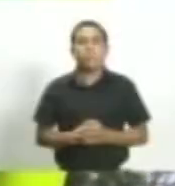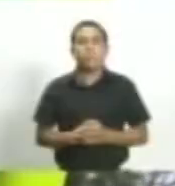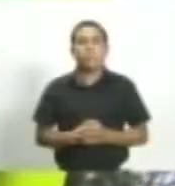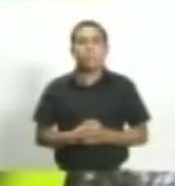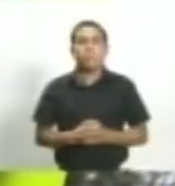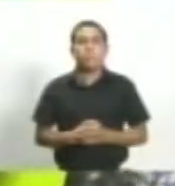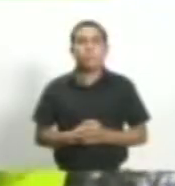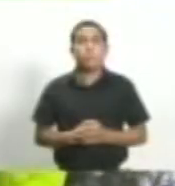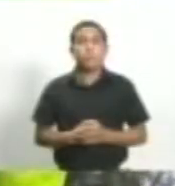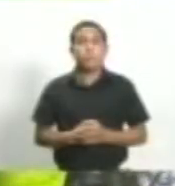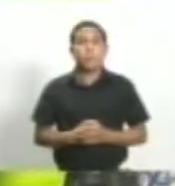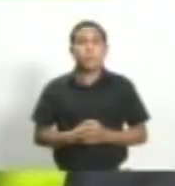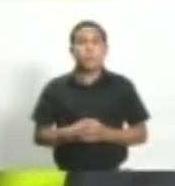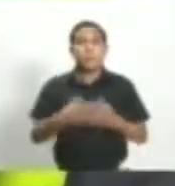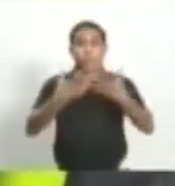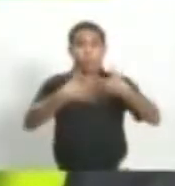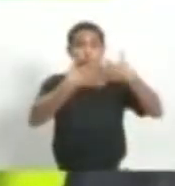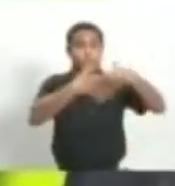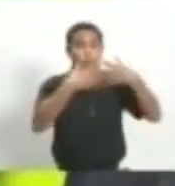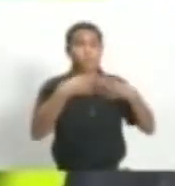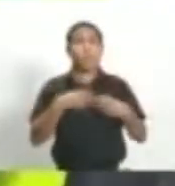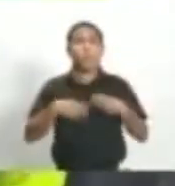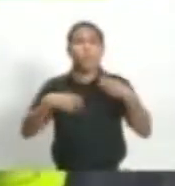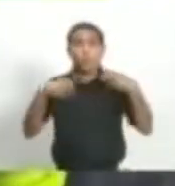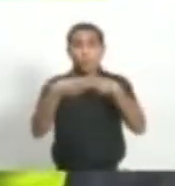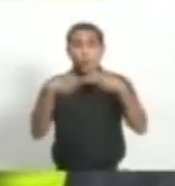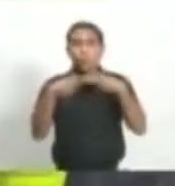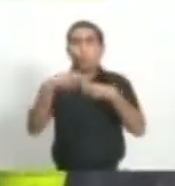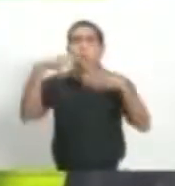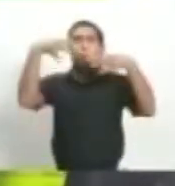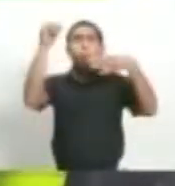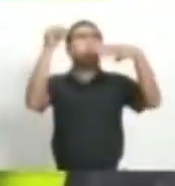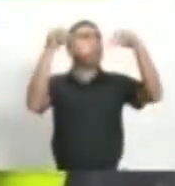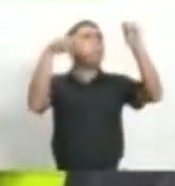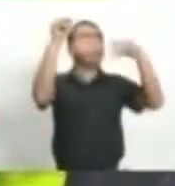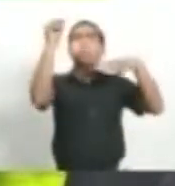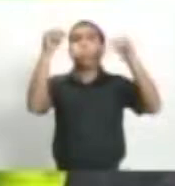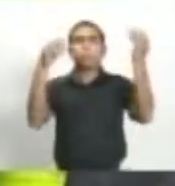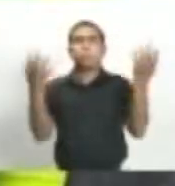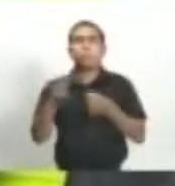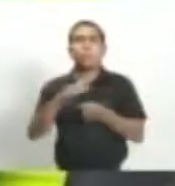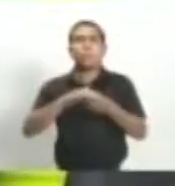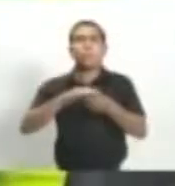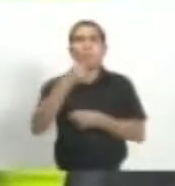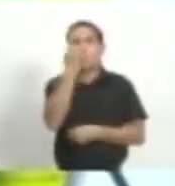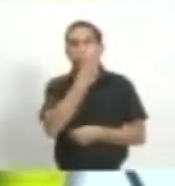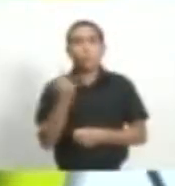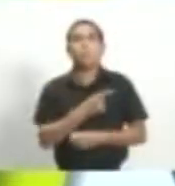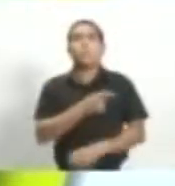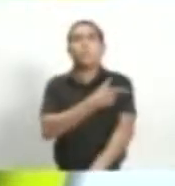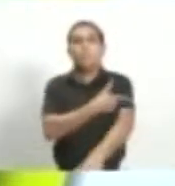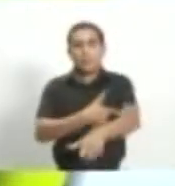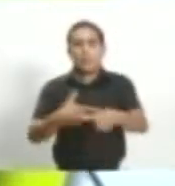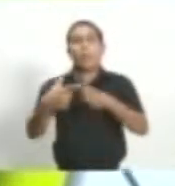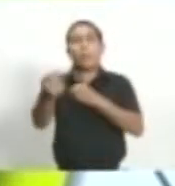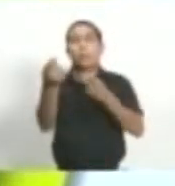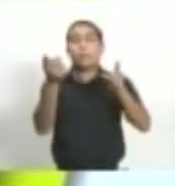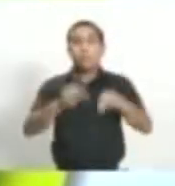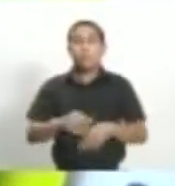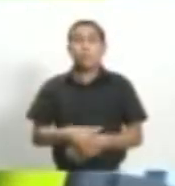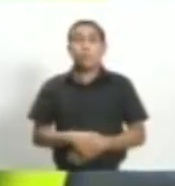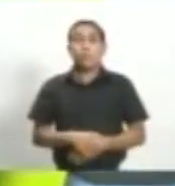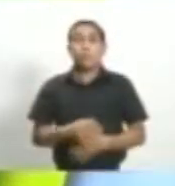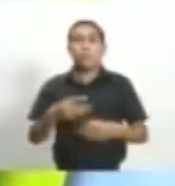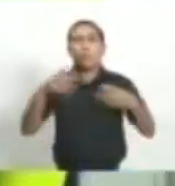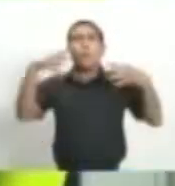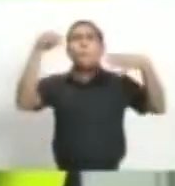Comenzaron cortes de energía en la costa atlántica, en Sabana Larga, en el barrio Los Olivos en Barranquilla y en Sincelejo. Los cortes serán hasta